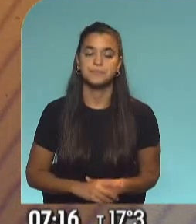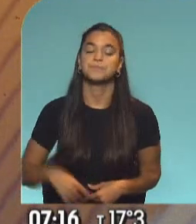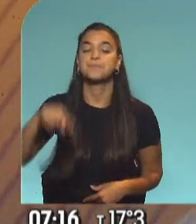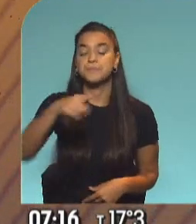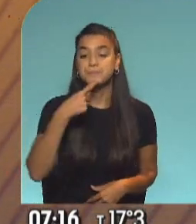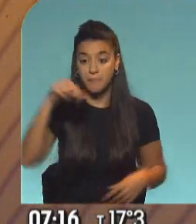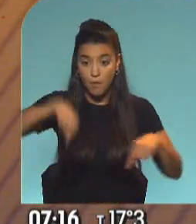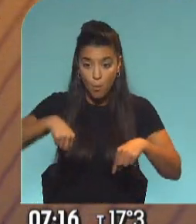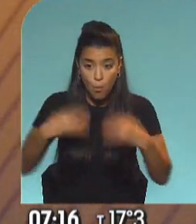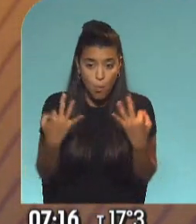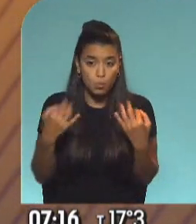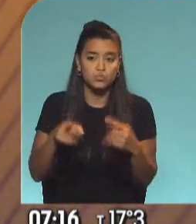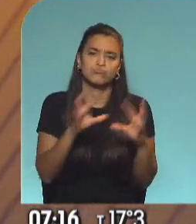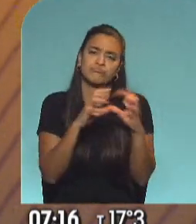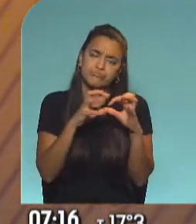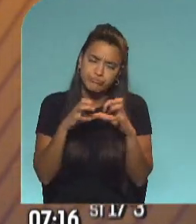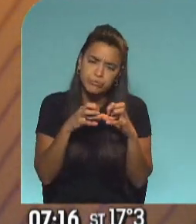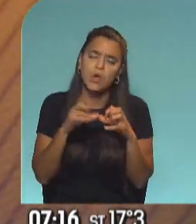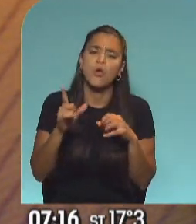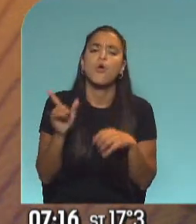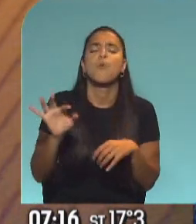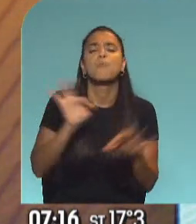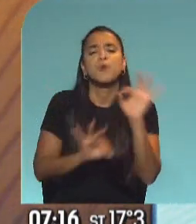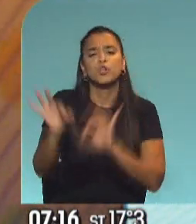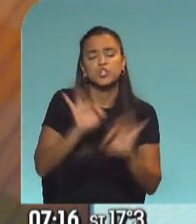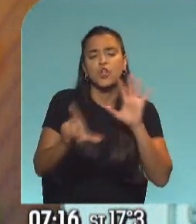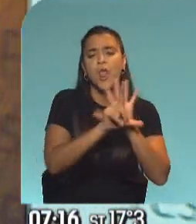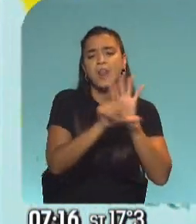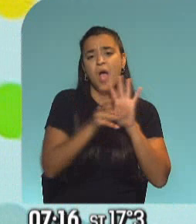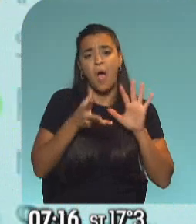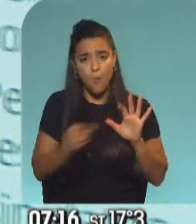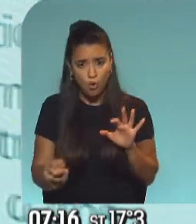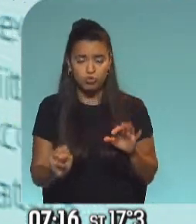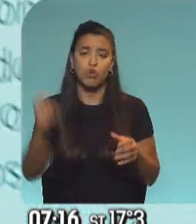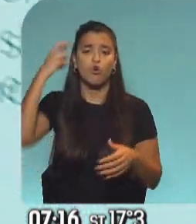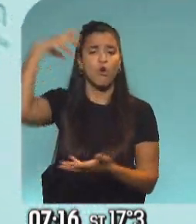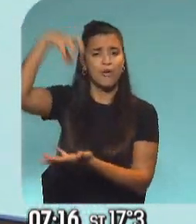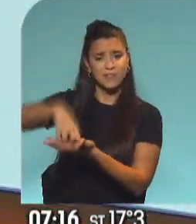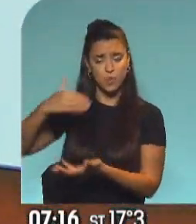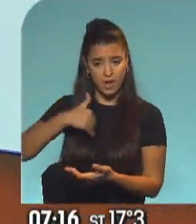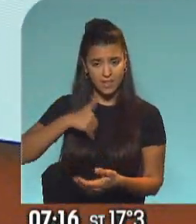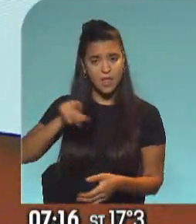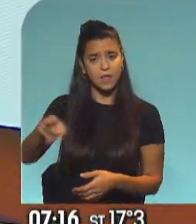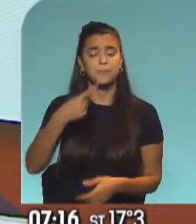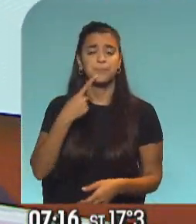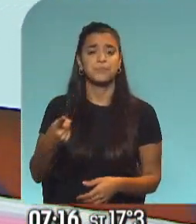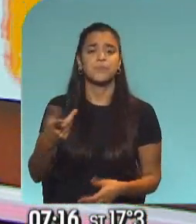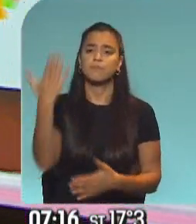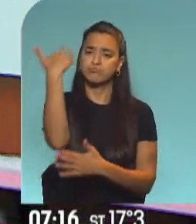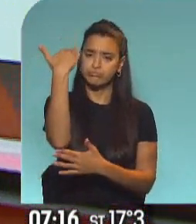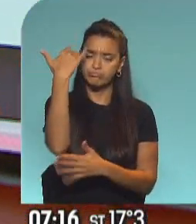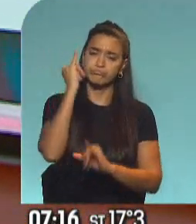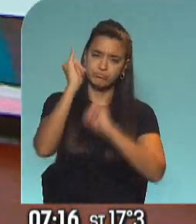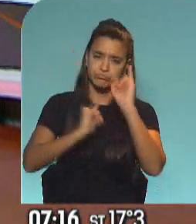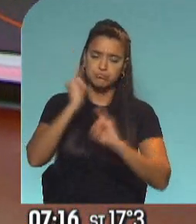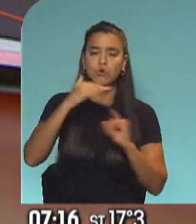Mientras se está justamente debatiendo el proyecto de legalización del aborto en el Congreso argentino, allí días de exposiciones,